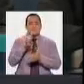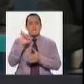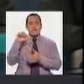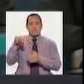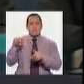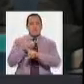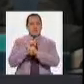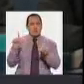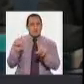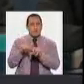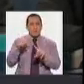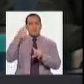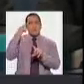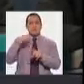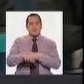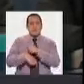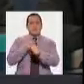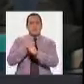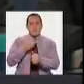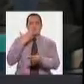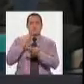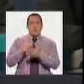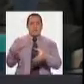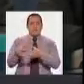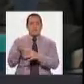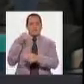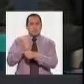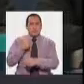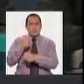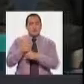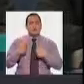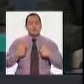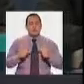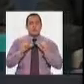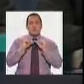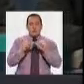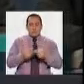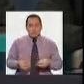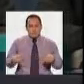ninguna contingencia respecto a su actuación. Y